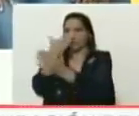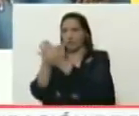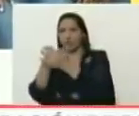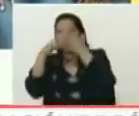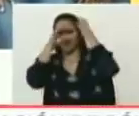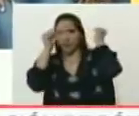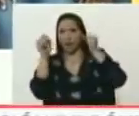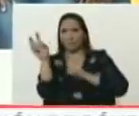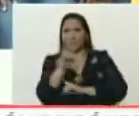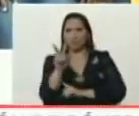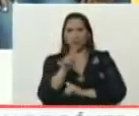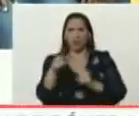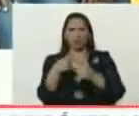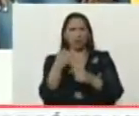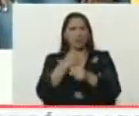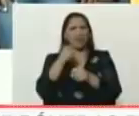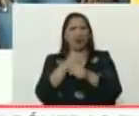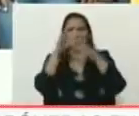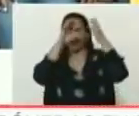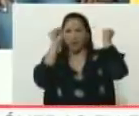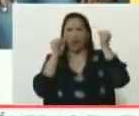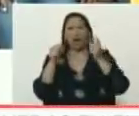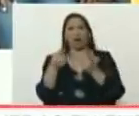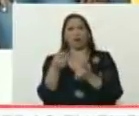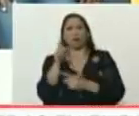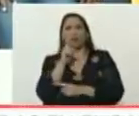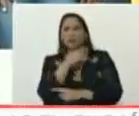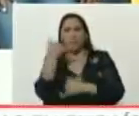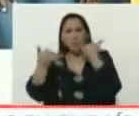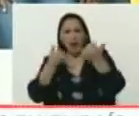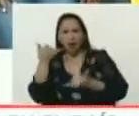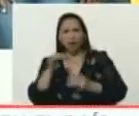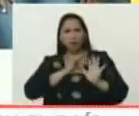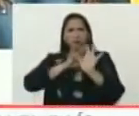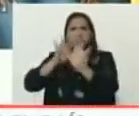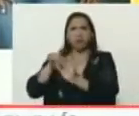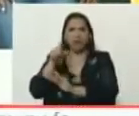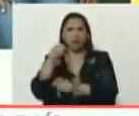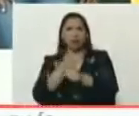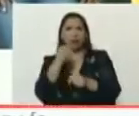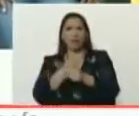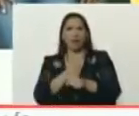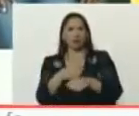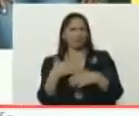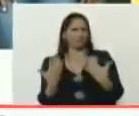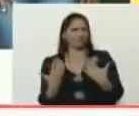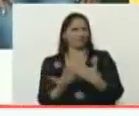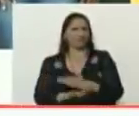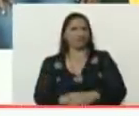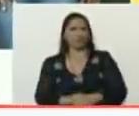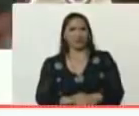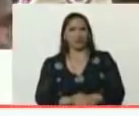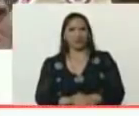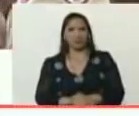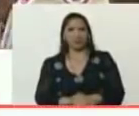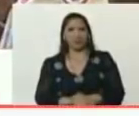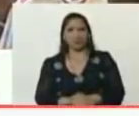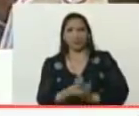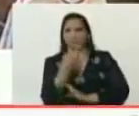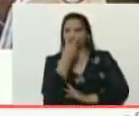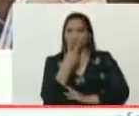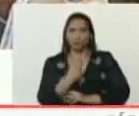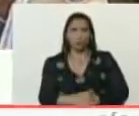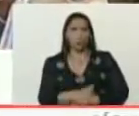que trabajadores de la embajada nos llamáramos, que viniéramos, que ellos iban a trabajar con nosotros. Qué miserables para